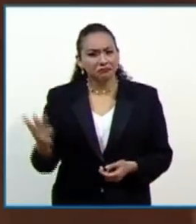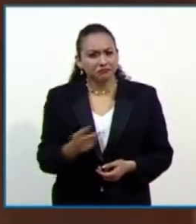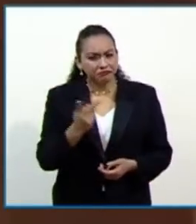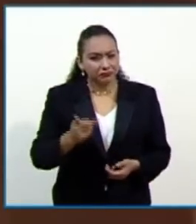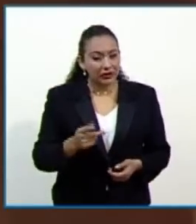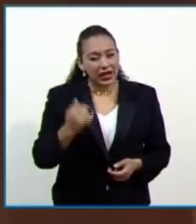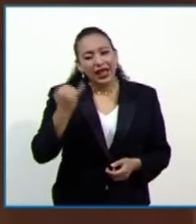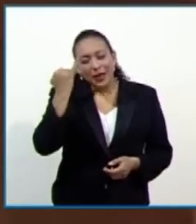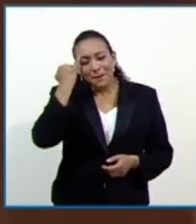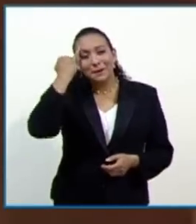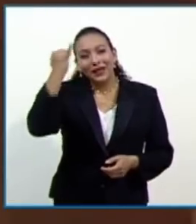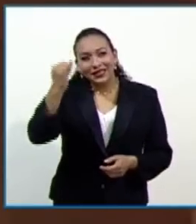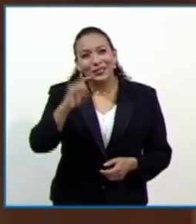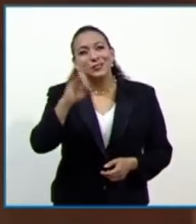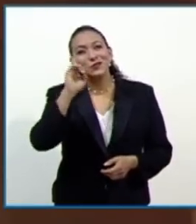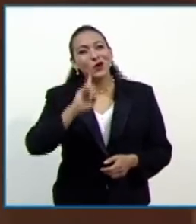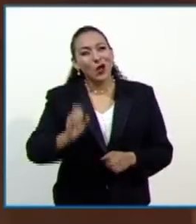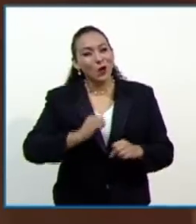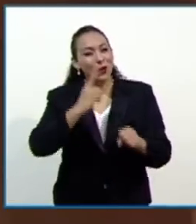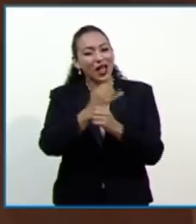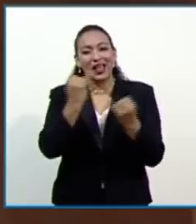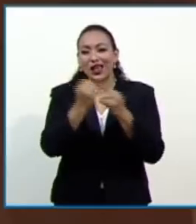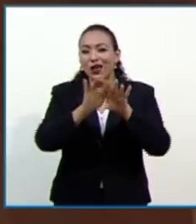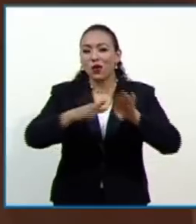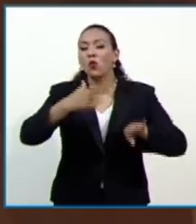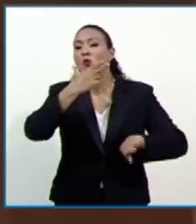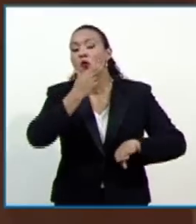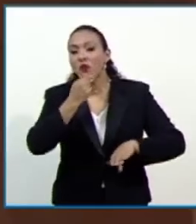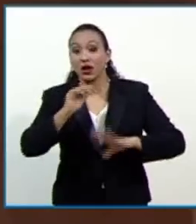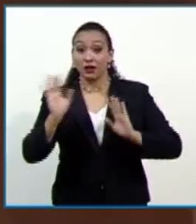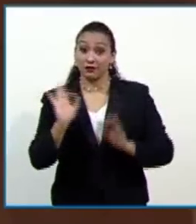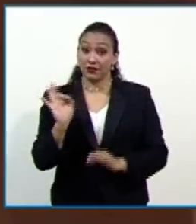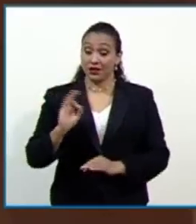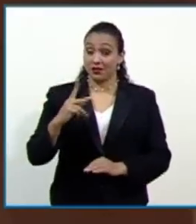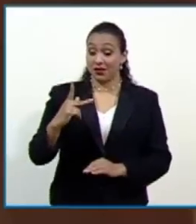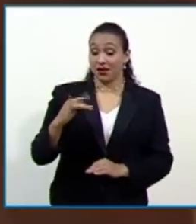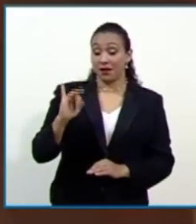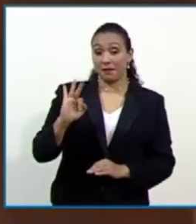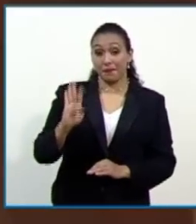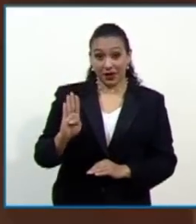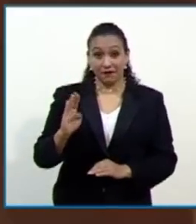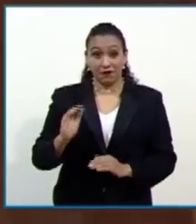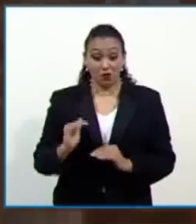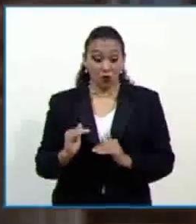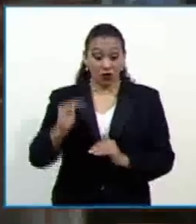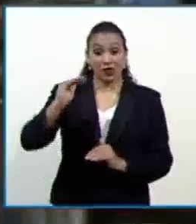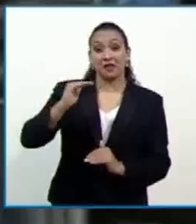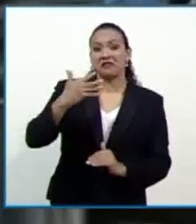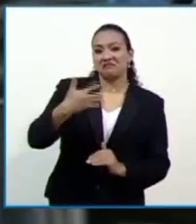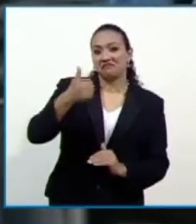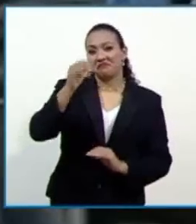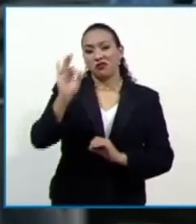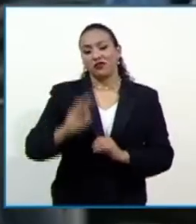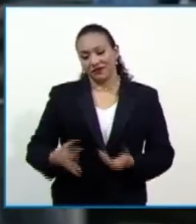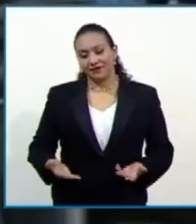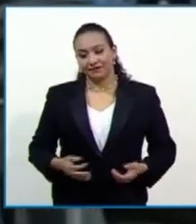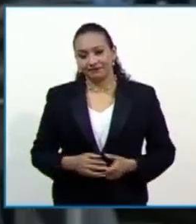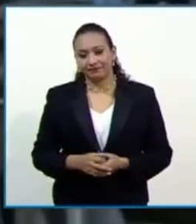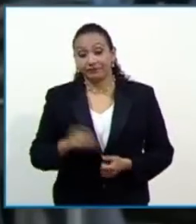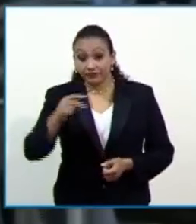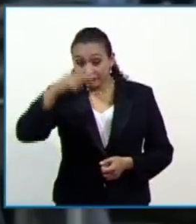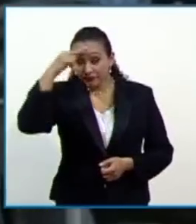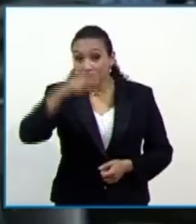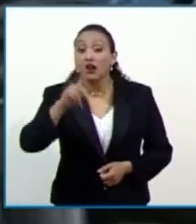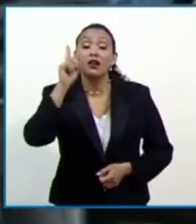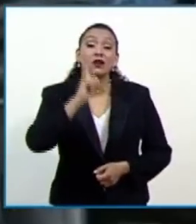oportunidades que los hombres para emprender, el PIB global podría aumentar entre un 3 y un 6%. Indicaron que en